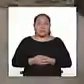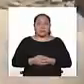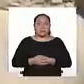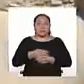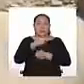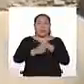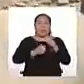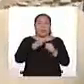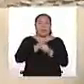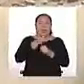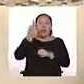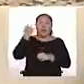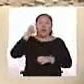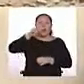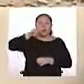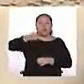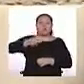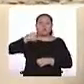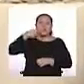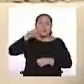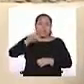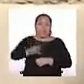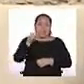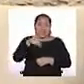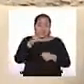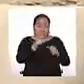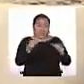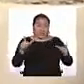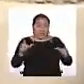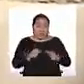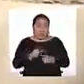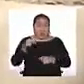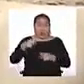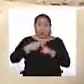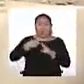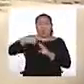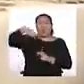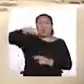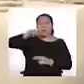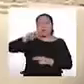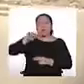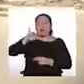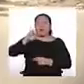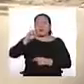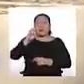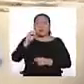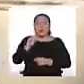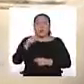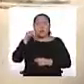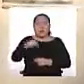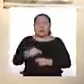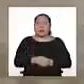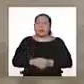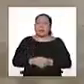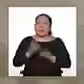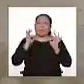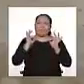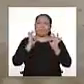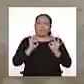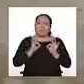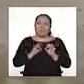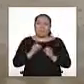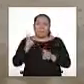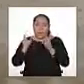En el año 2013, en este sitio arqueológico, El Paraíso, se produjo un atentado producto de